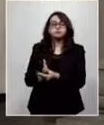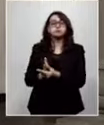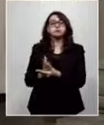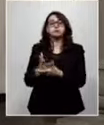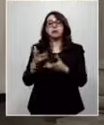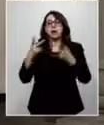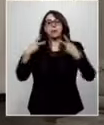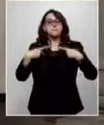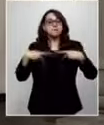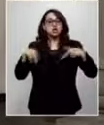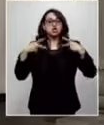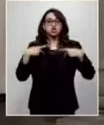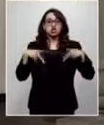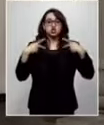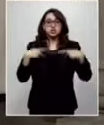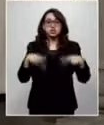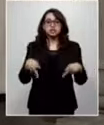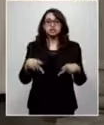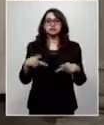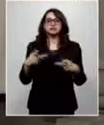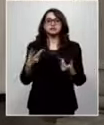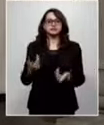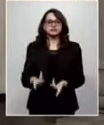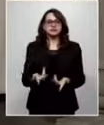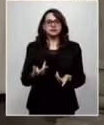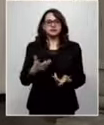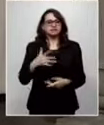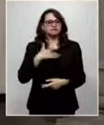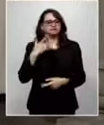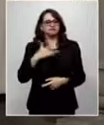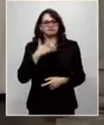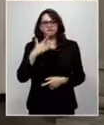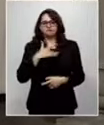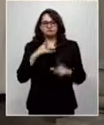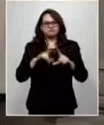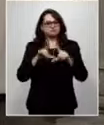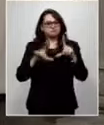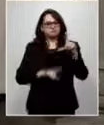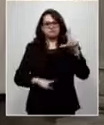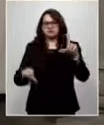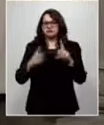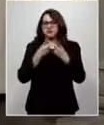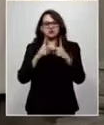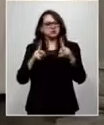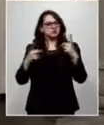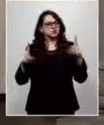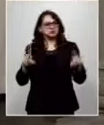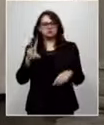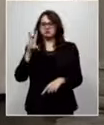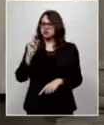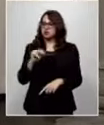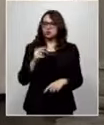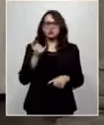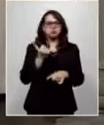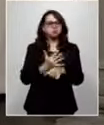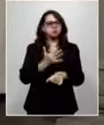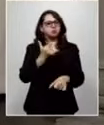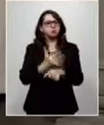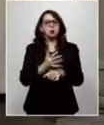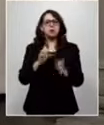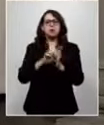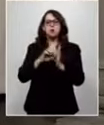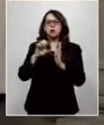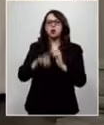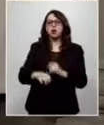de personas que trataron de impedir el desarrollo de México, como esa famosa carta que envía el